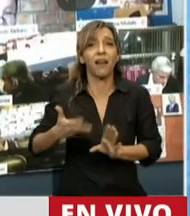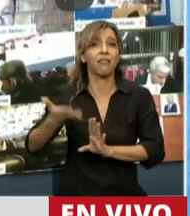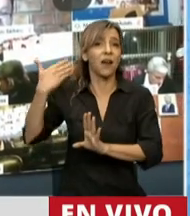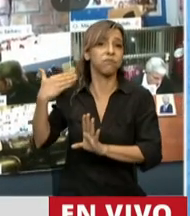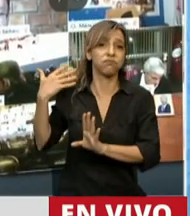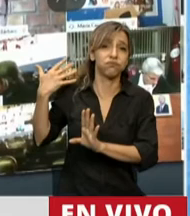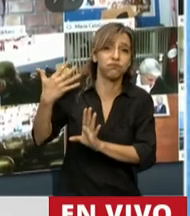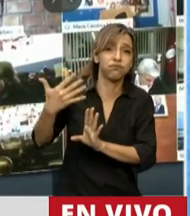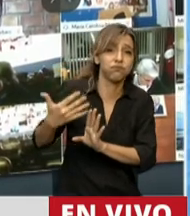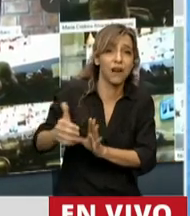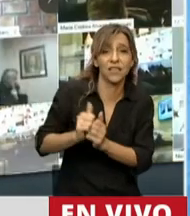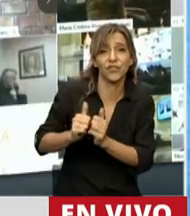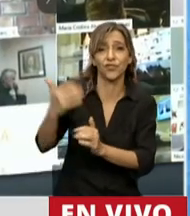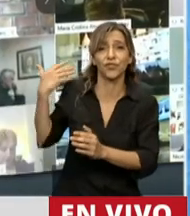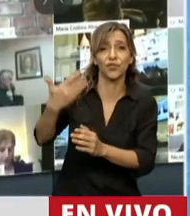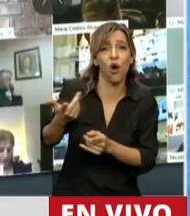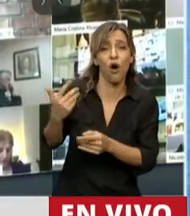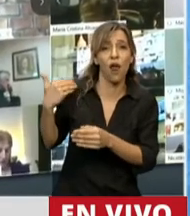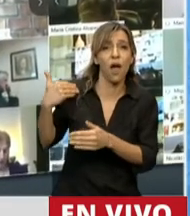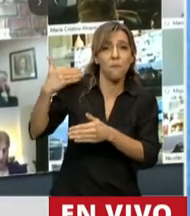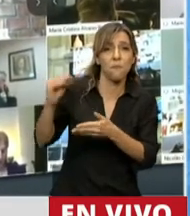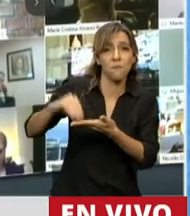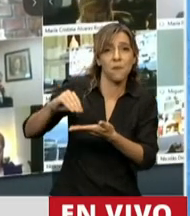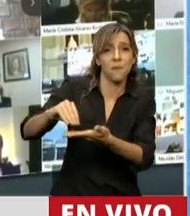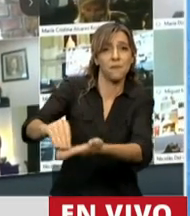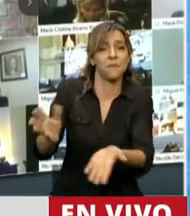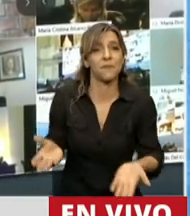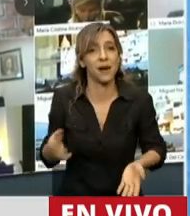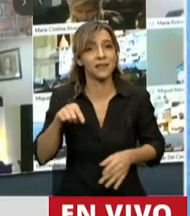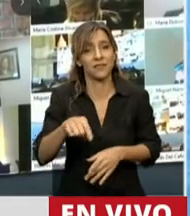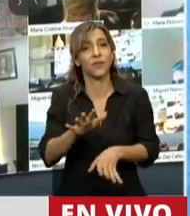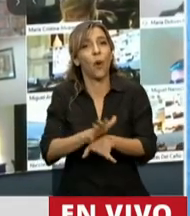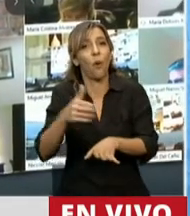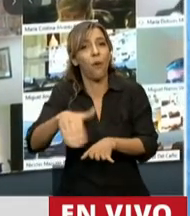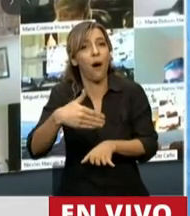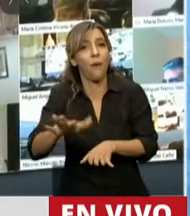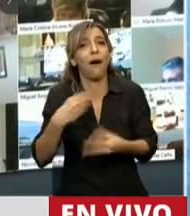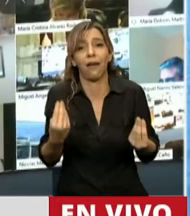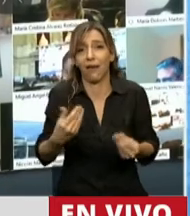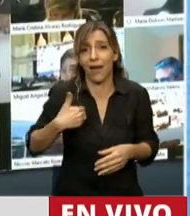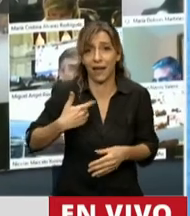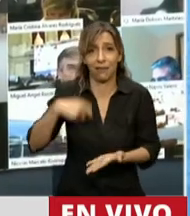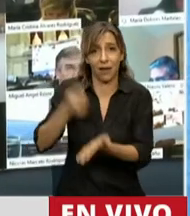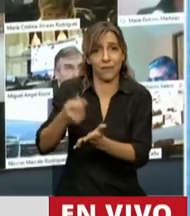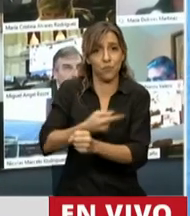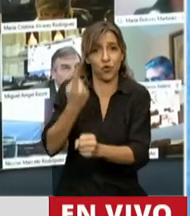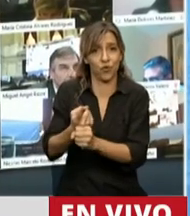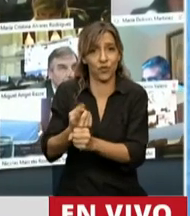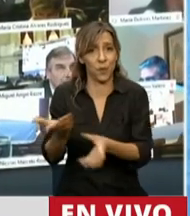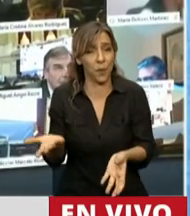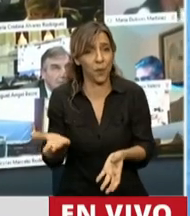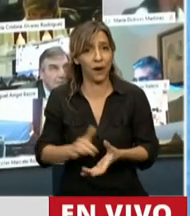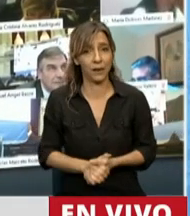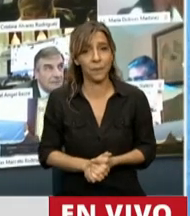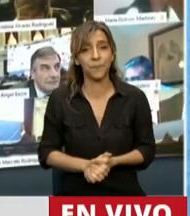dejó a la Argentina al borde de un estado virtual de default. El informe, citado